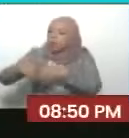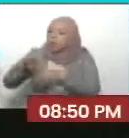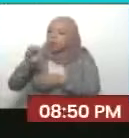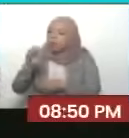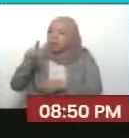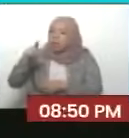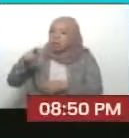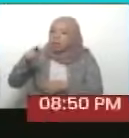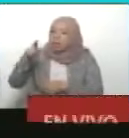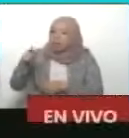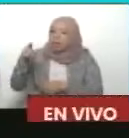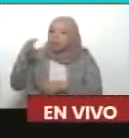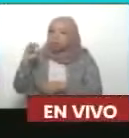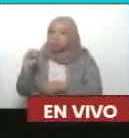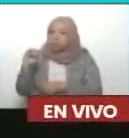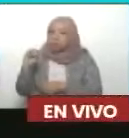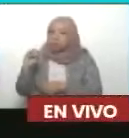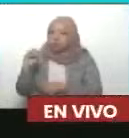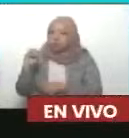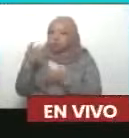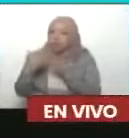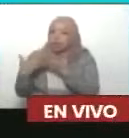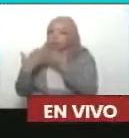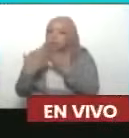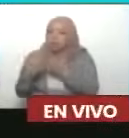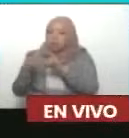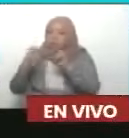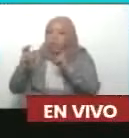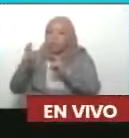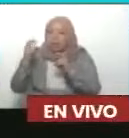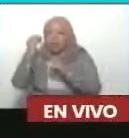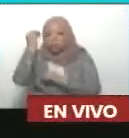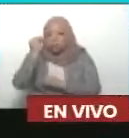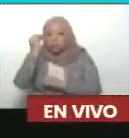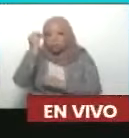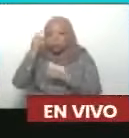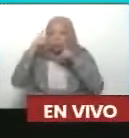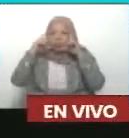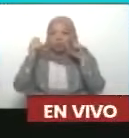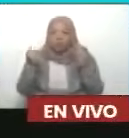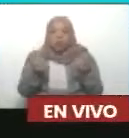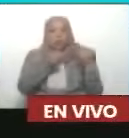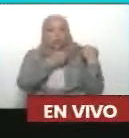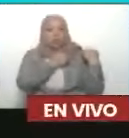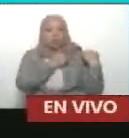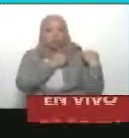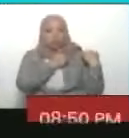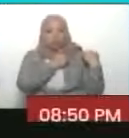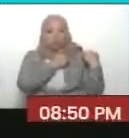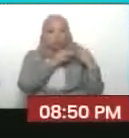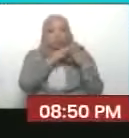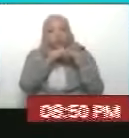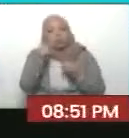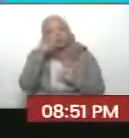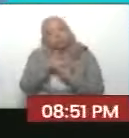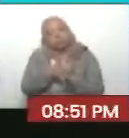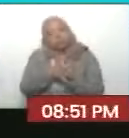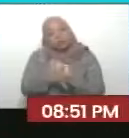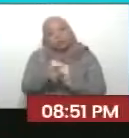Sur, y he estudiado el tema. Ahorita me he puesto a estudiar más el tema por la responsabilidad que tenemos todos sobre este